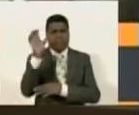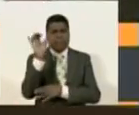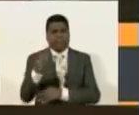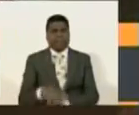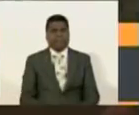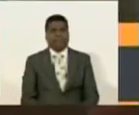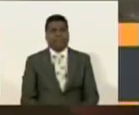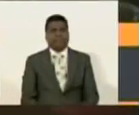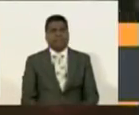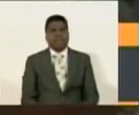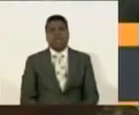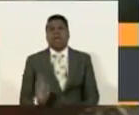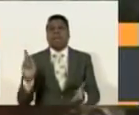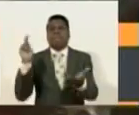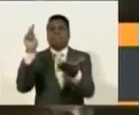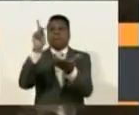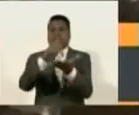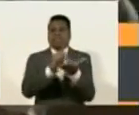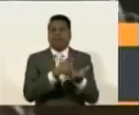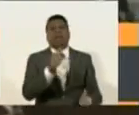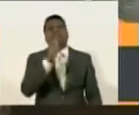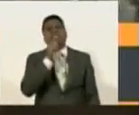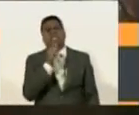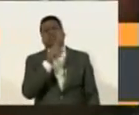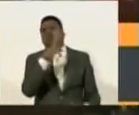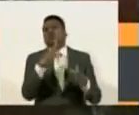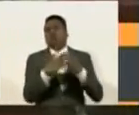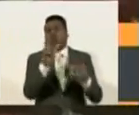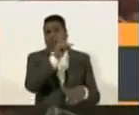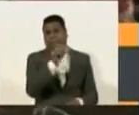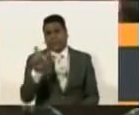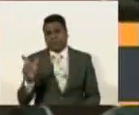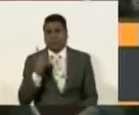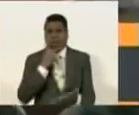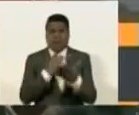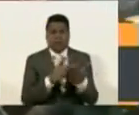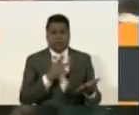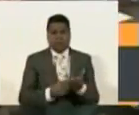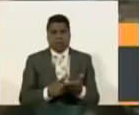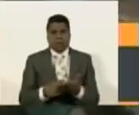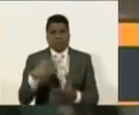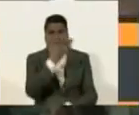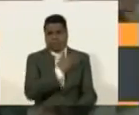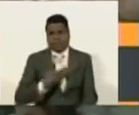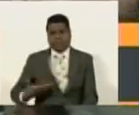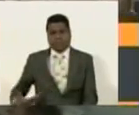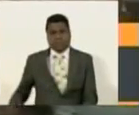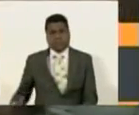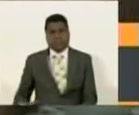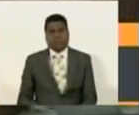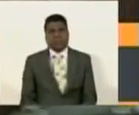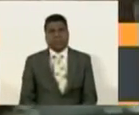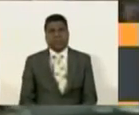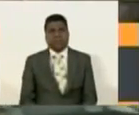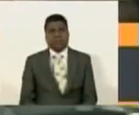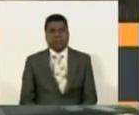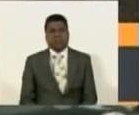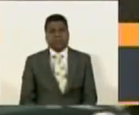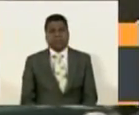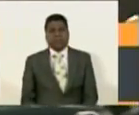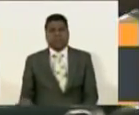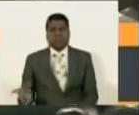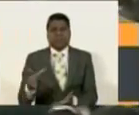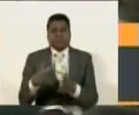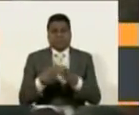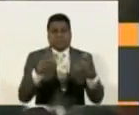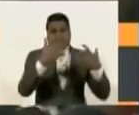Y ahí debe incorporarse ¿quién? Todo el que quiera. Es más, en la propuesta de que está haciendo el presidente, está incluido los